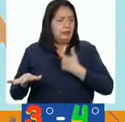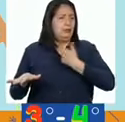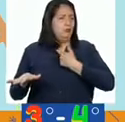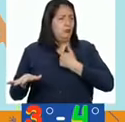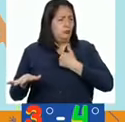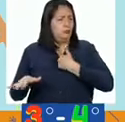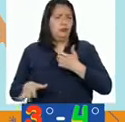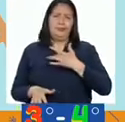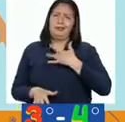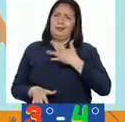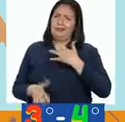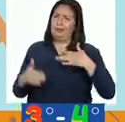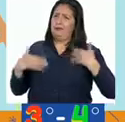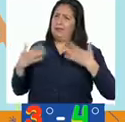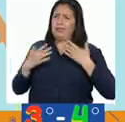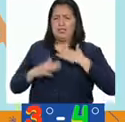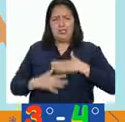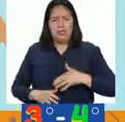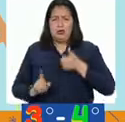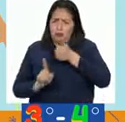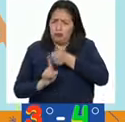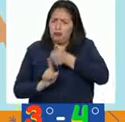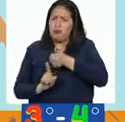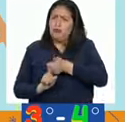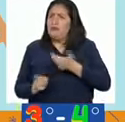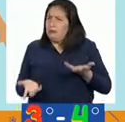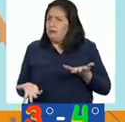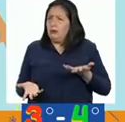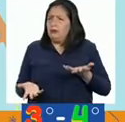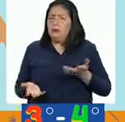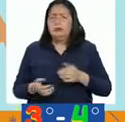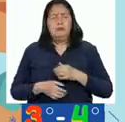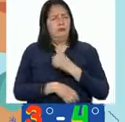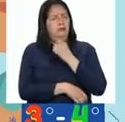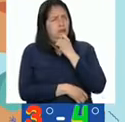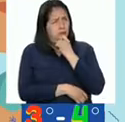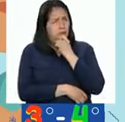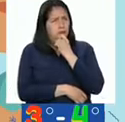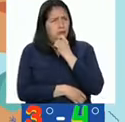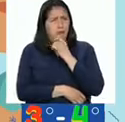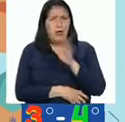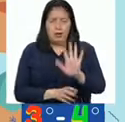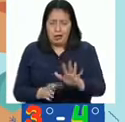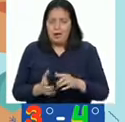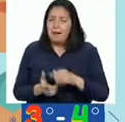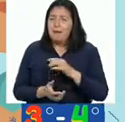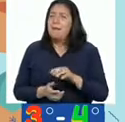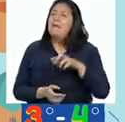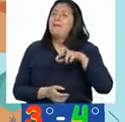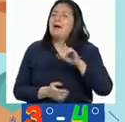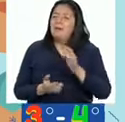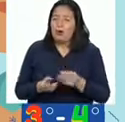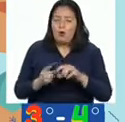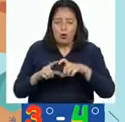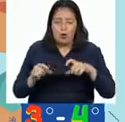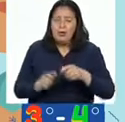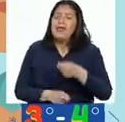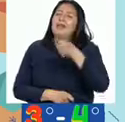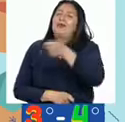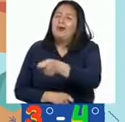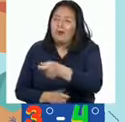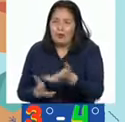te sientes feliz y tranquilo contigo mismo. ¿Cómo? Toma, Pablo, te voy a dar otra